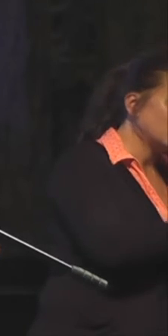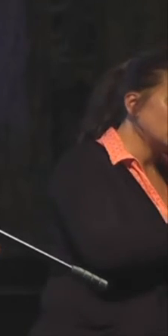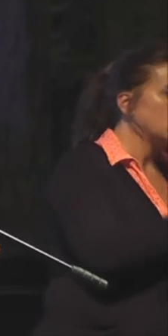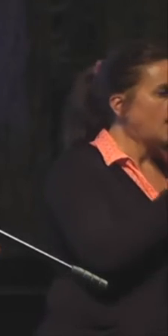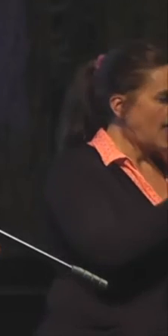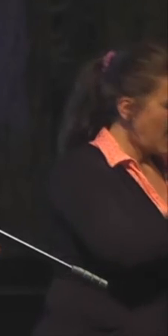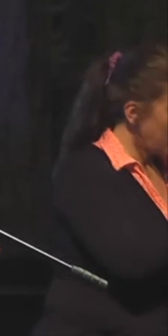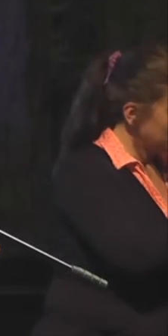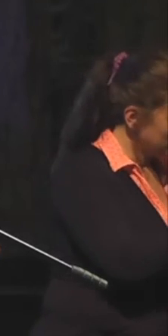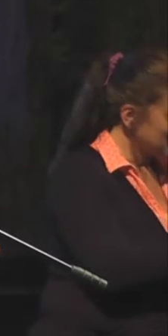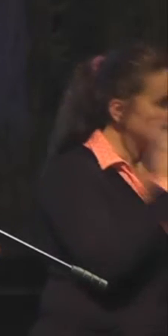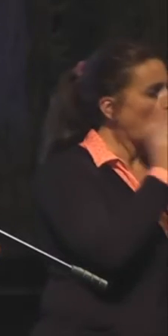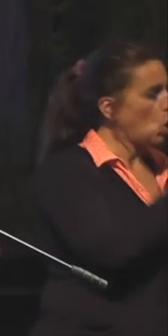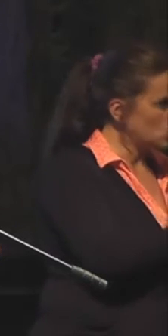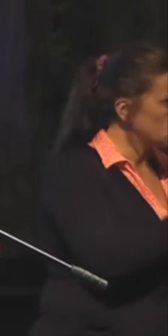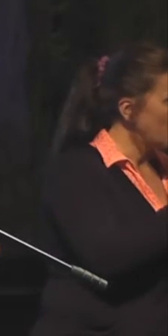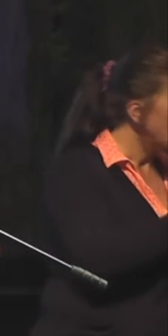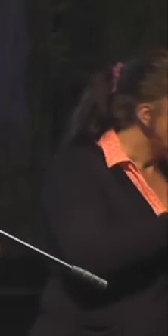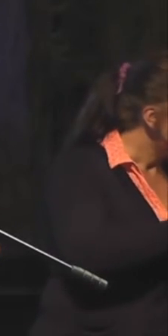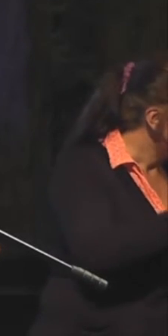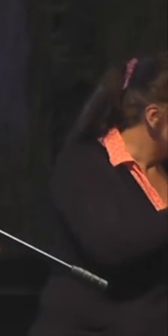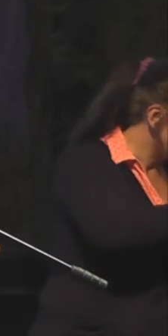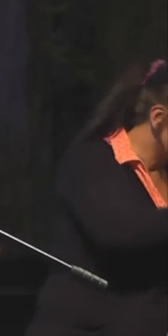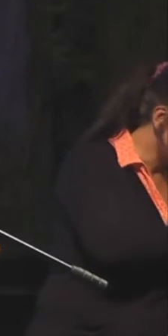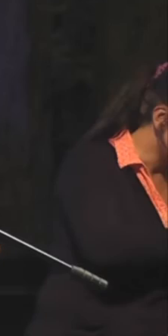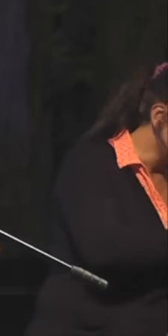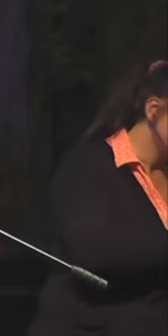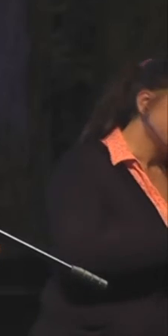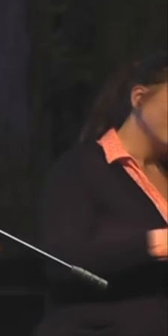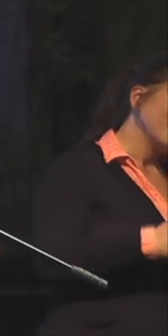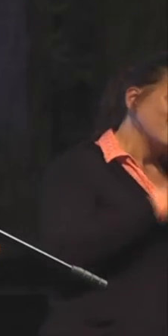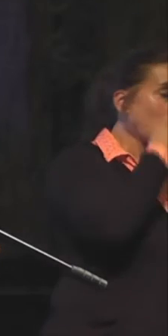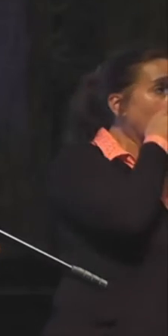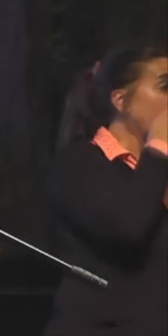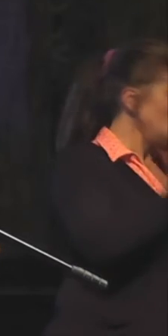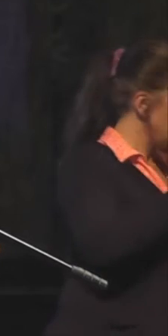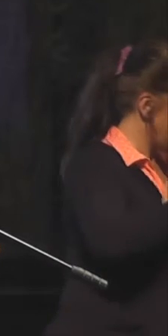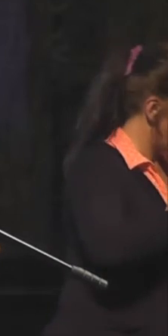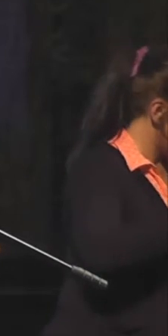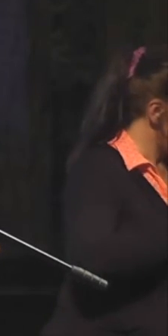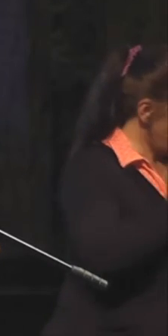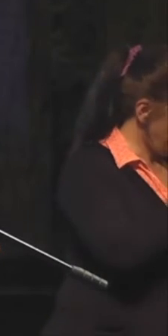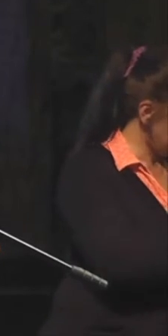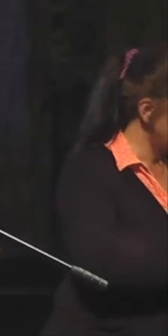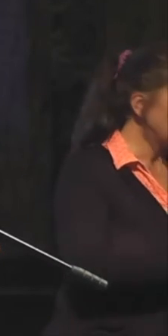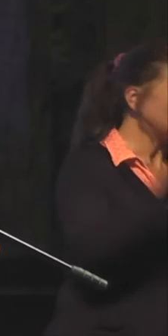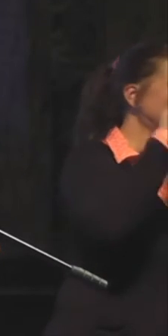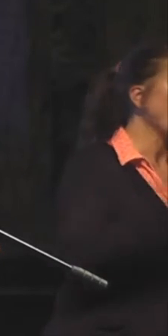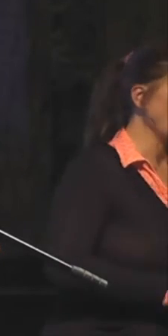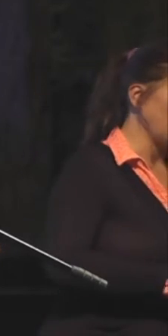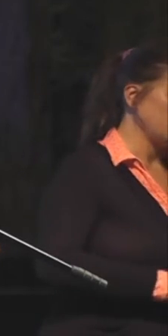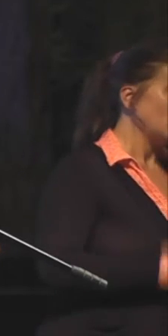constitucional la mayoría social y miren yo tranquilamente en esta voz estoy convencido